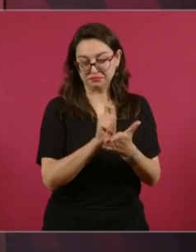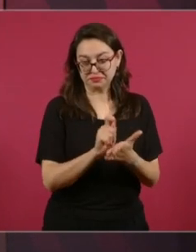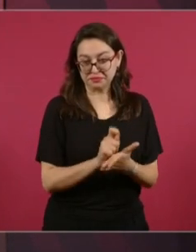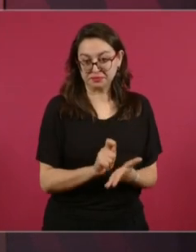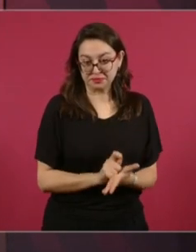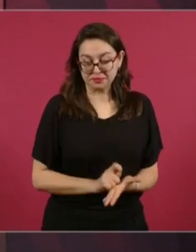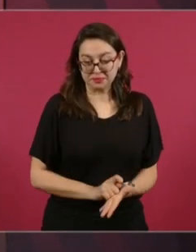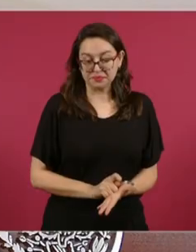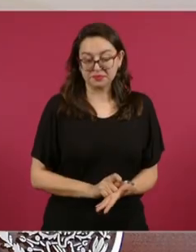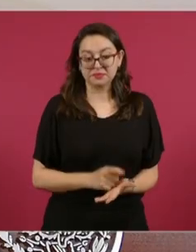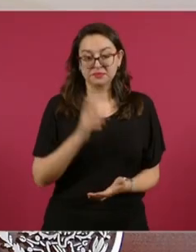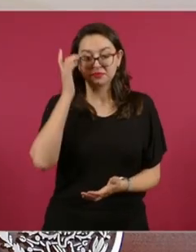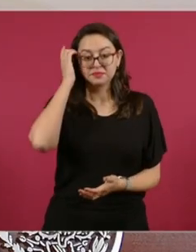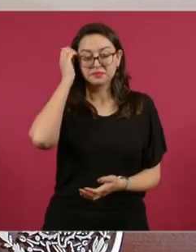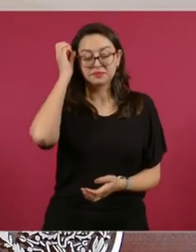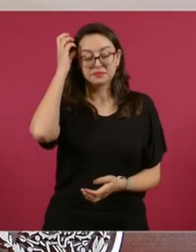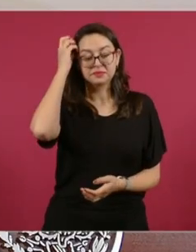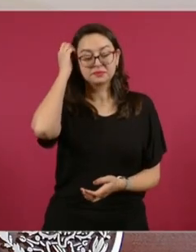precisamente,